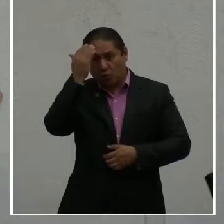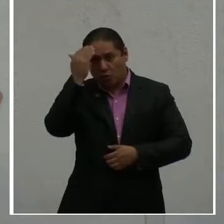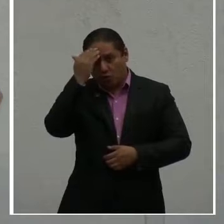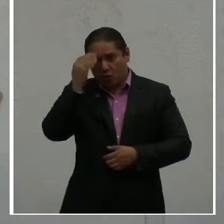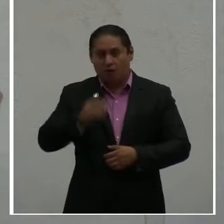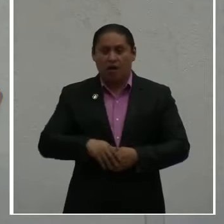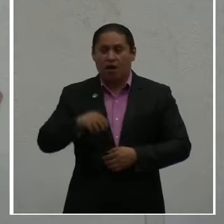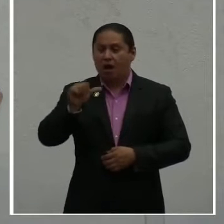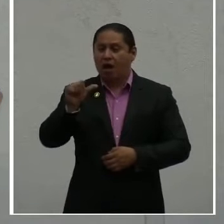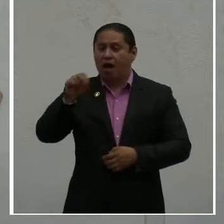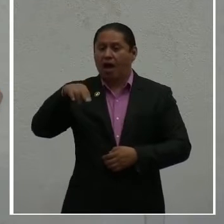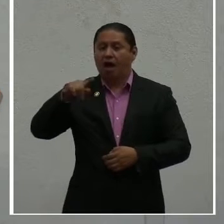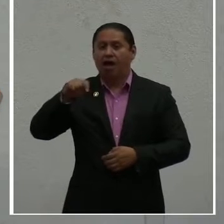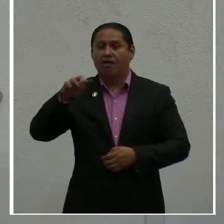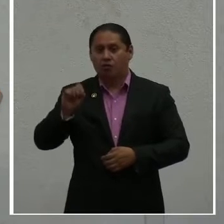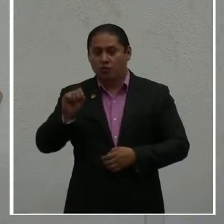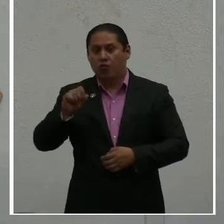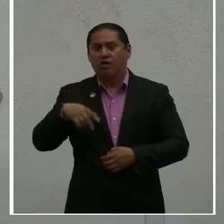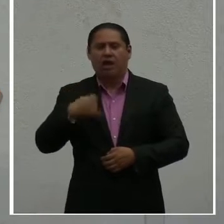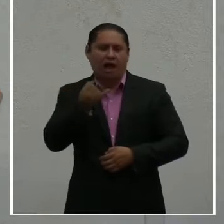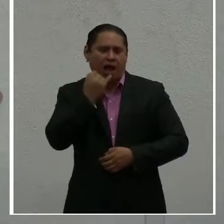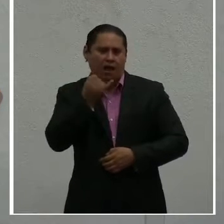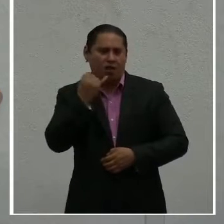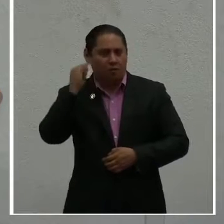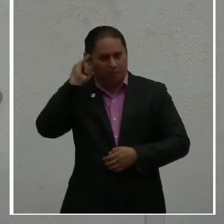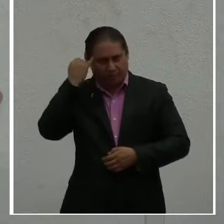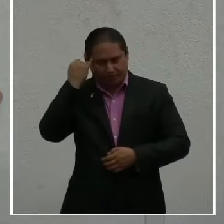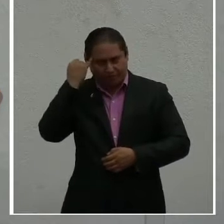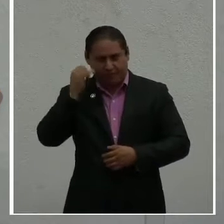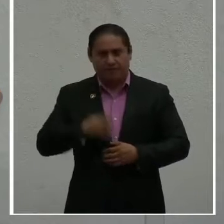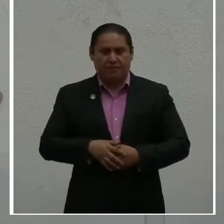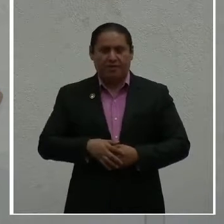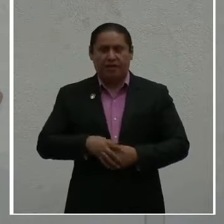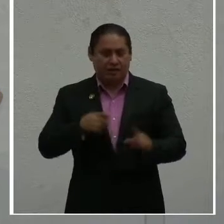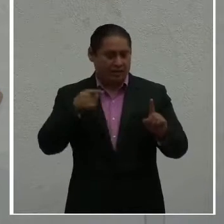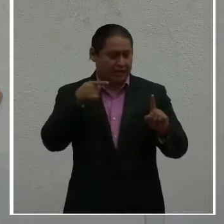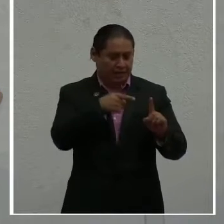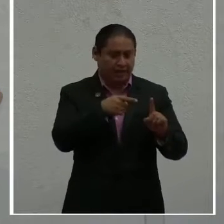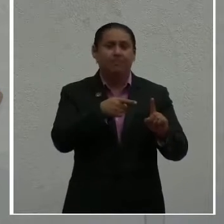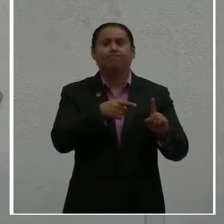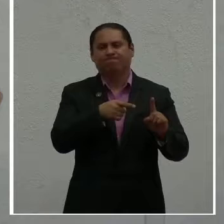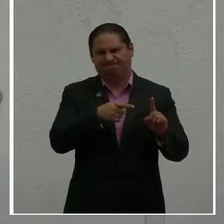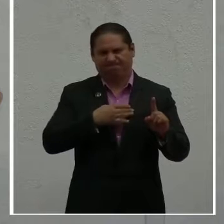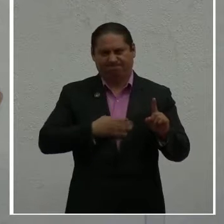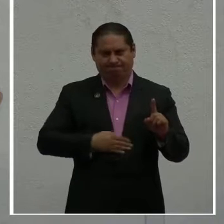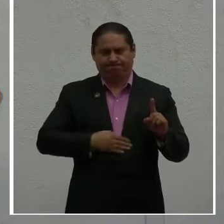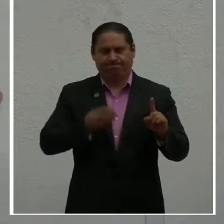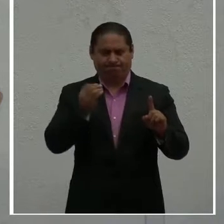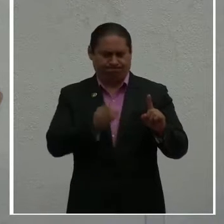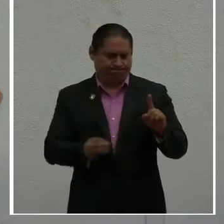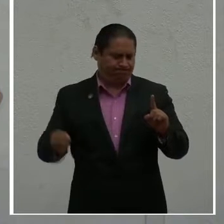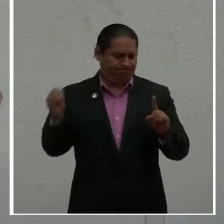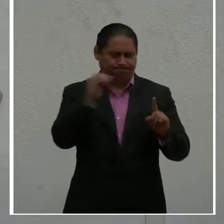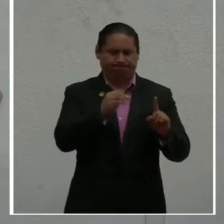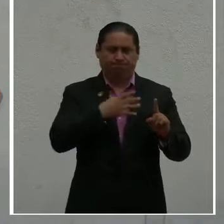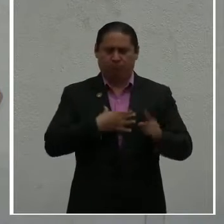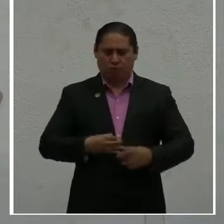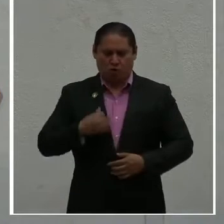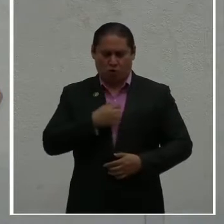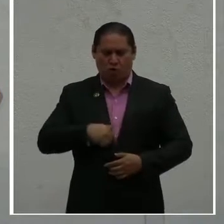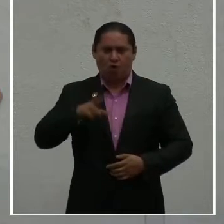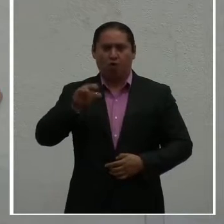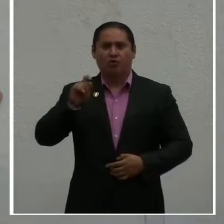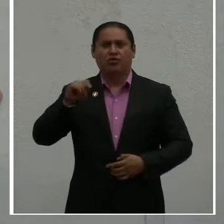Antun Cojtón Lam, es el justo merecedor para recibir la Medalla Rosario Castellanos